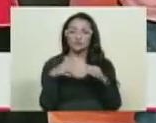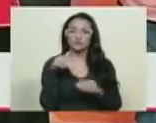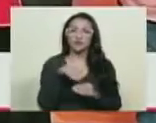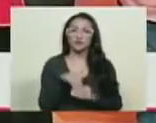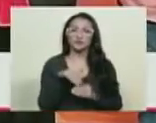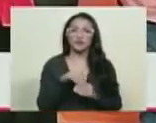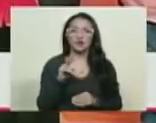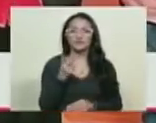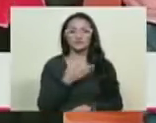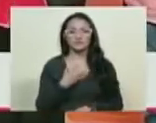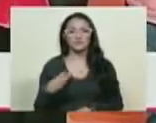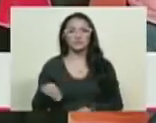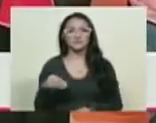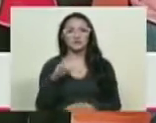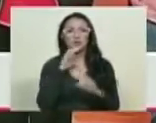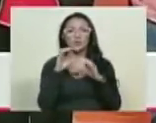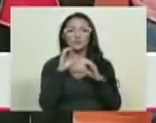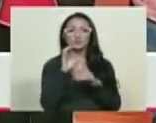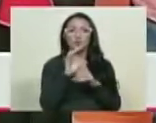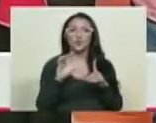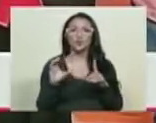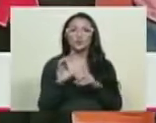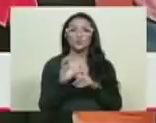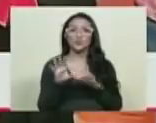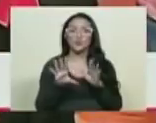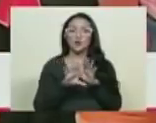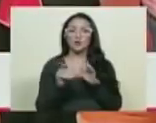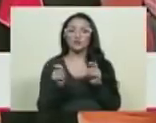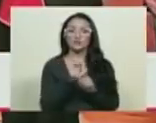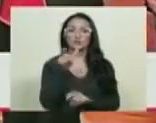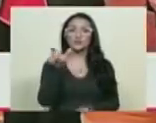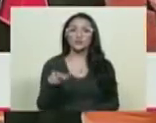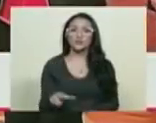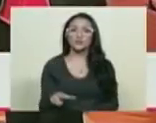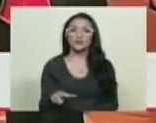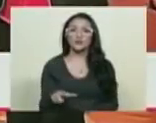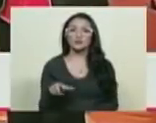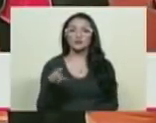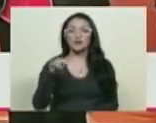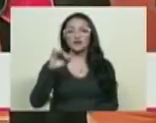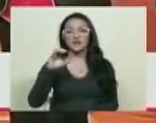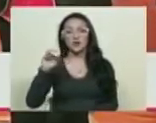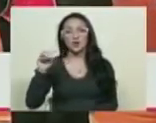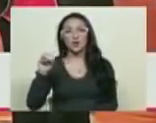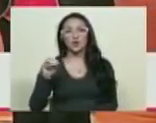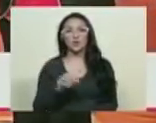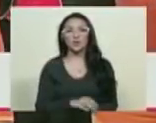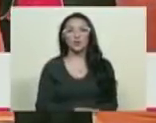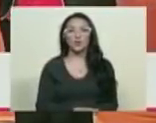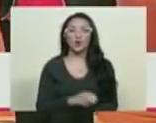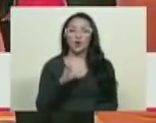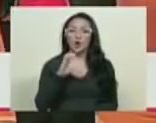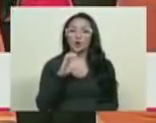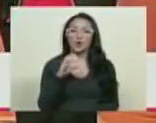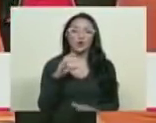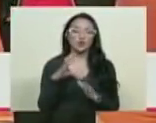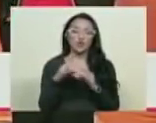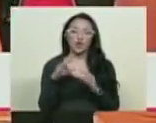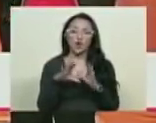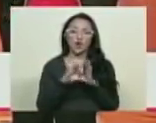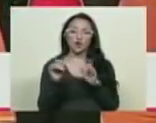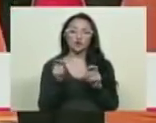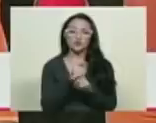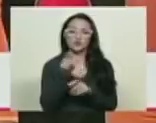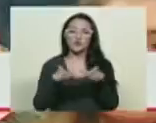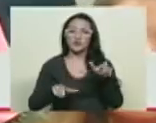vicepresidente de comunicación cultura constituyente nico constituyentes bueno me da